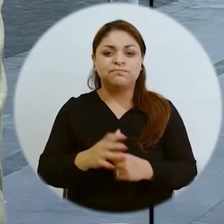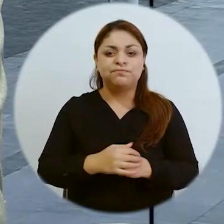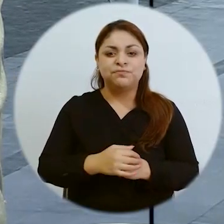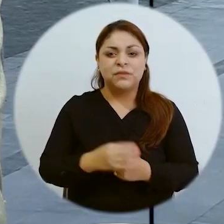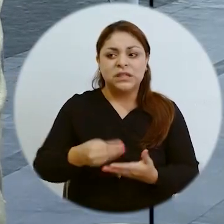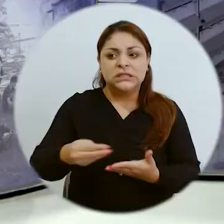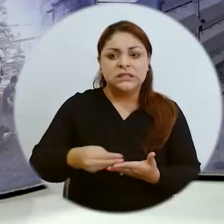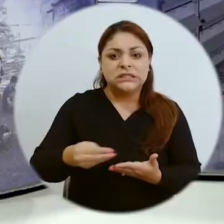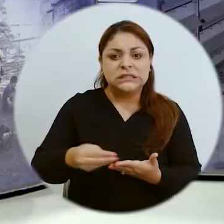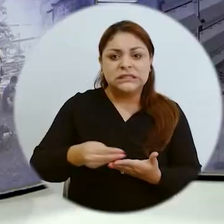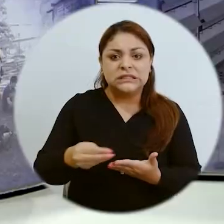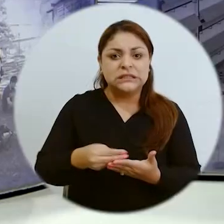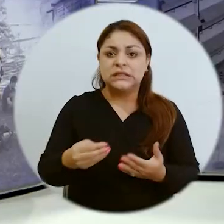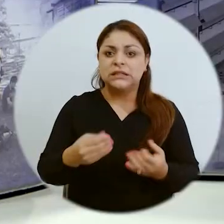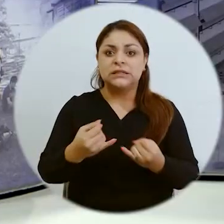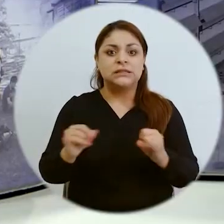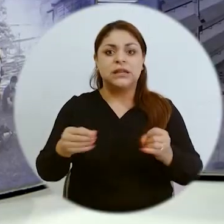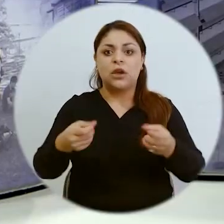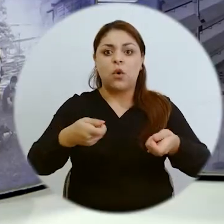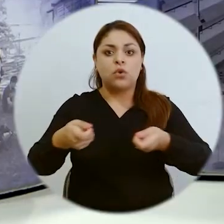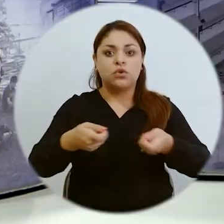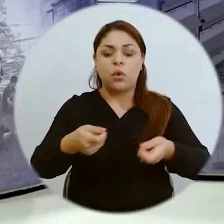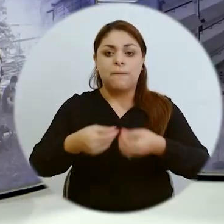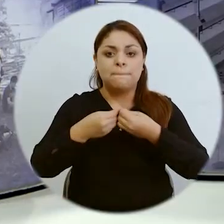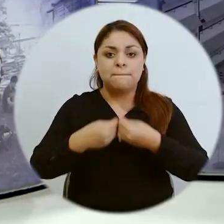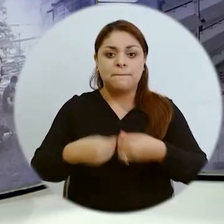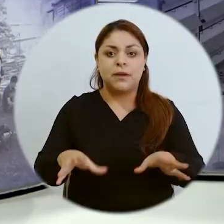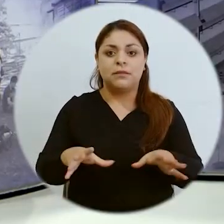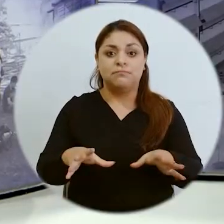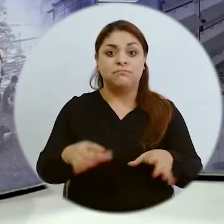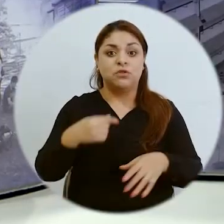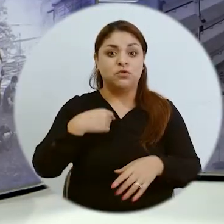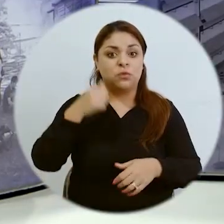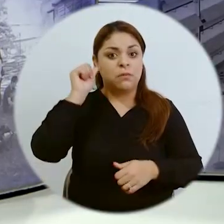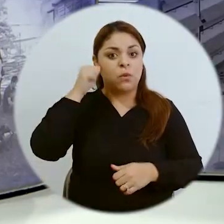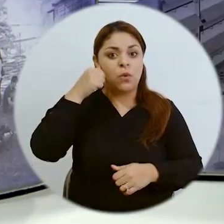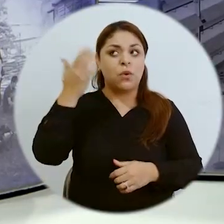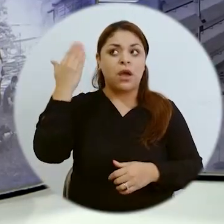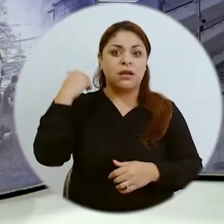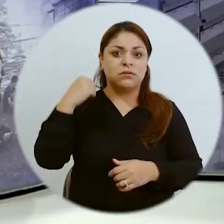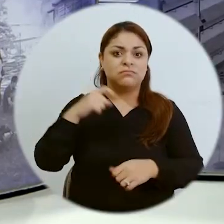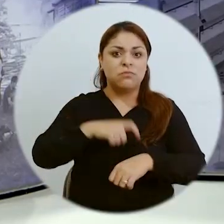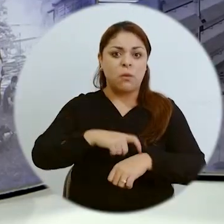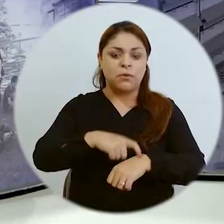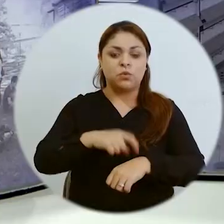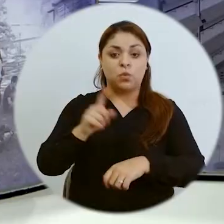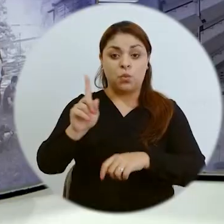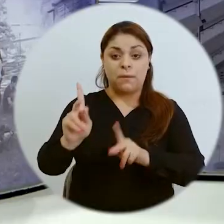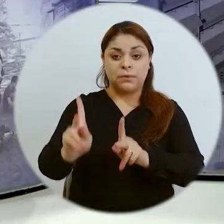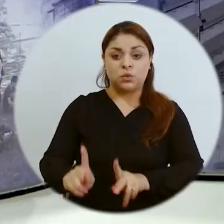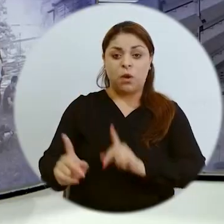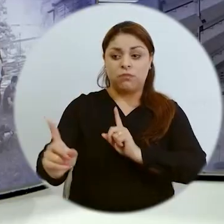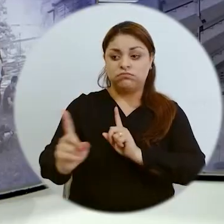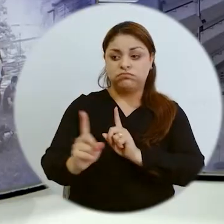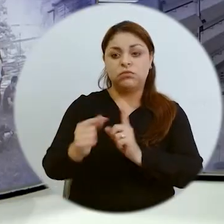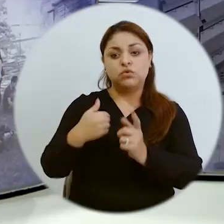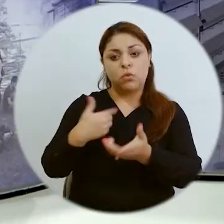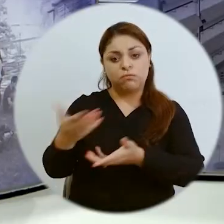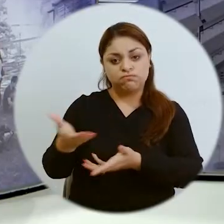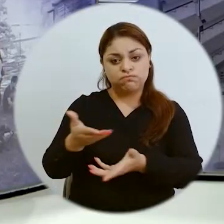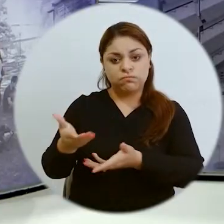es un consumo que es descontrolado, que me acuerdo en algún momento una persona que estábamos atendiendo para